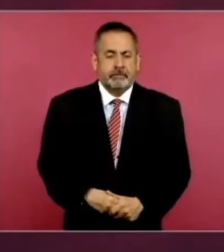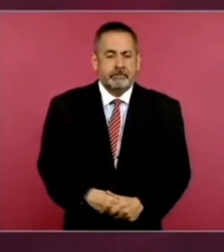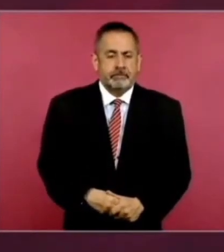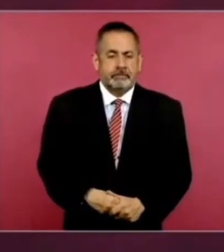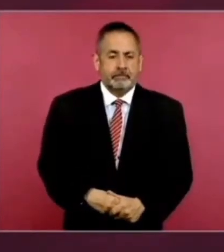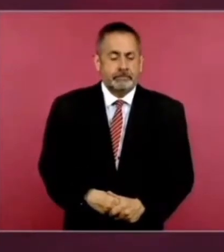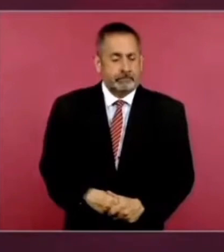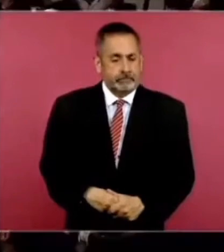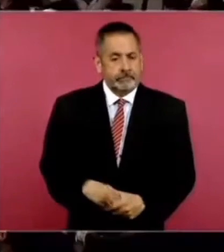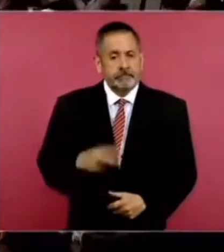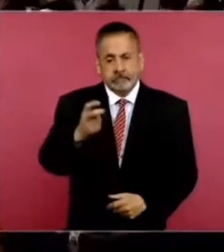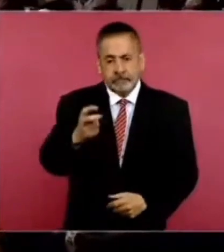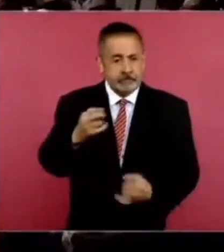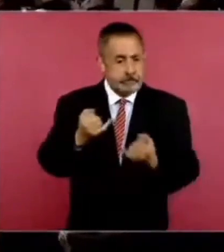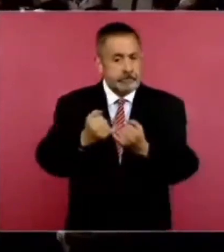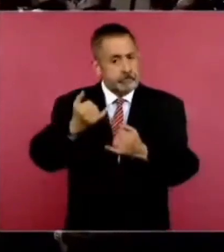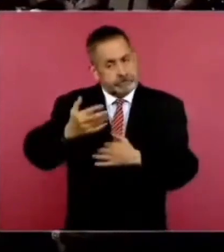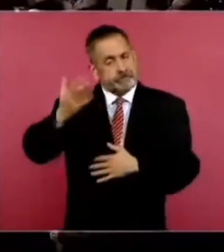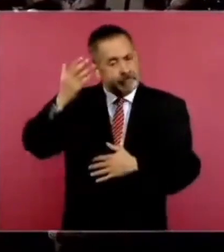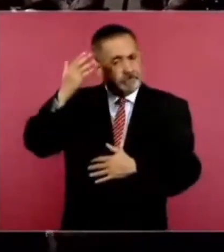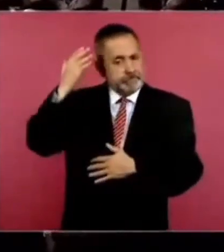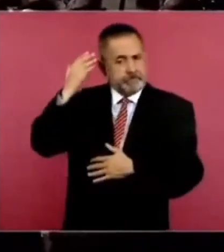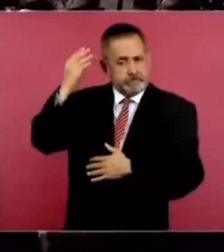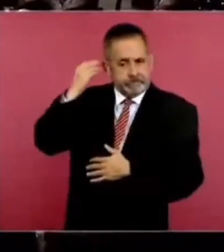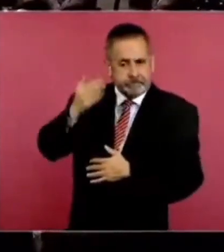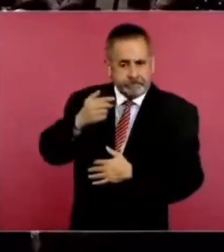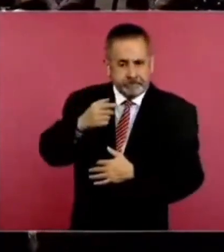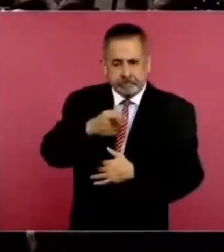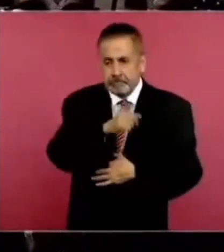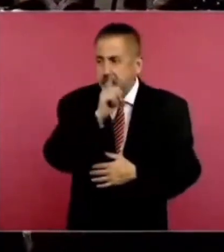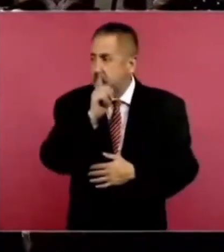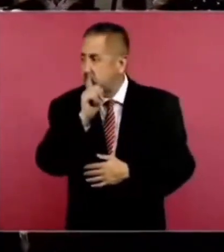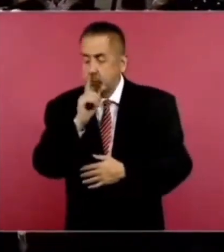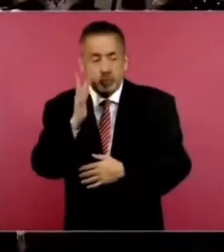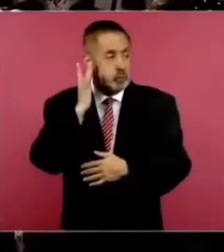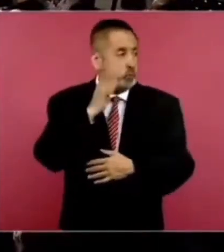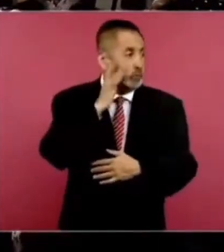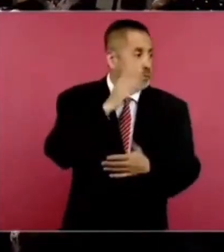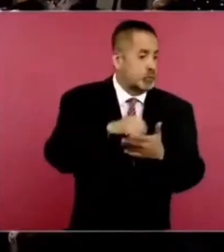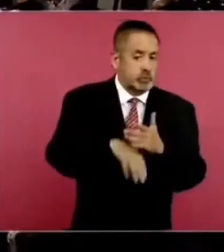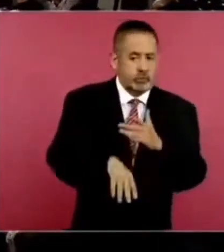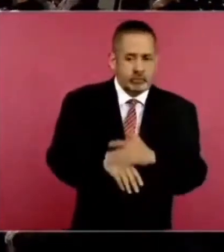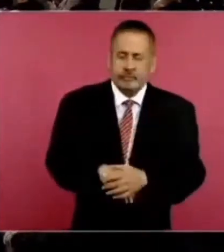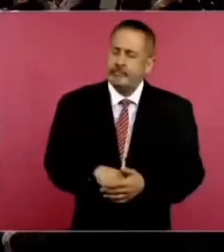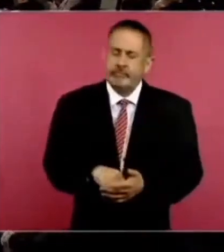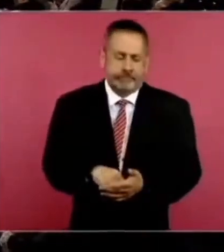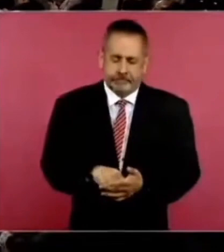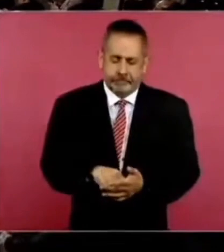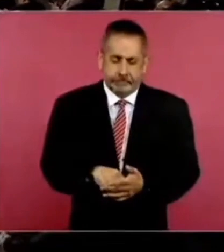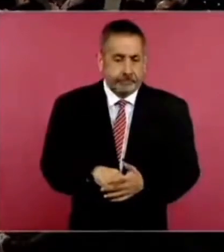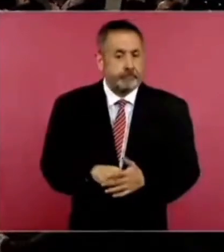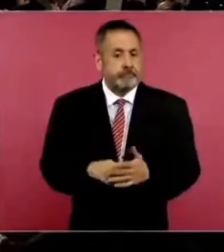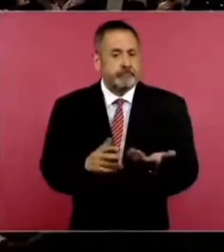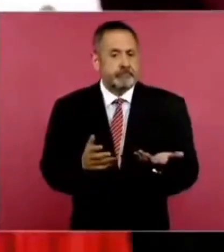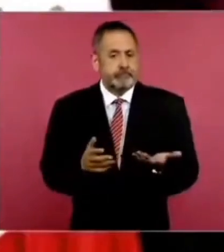Pero así como antes no se trataba el tema, ahora todos